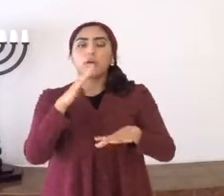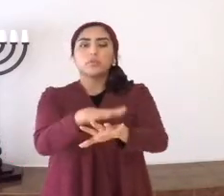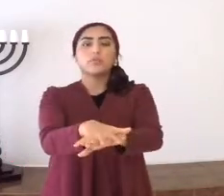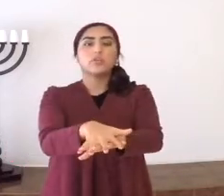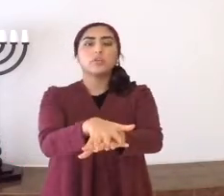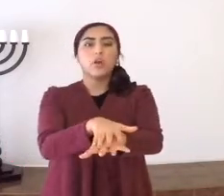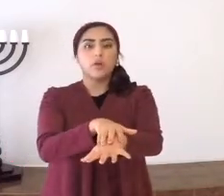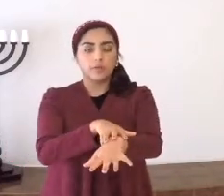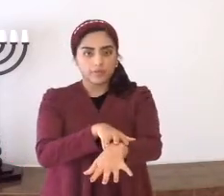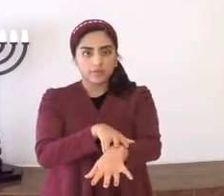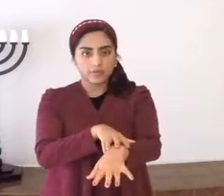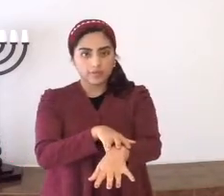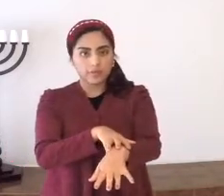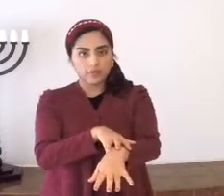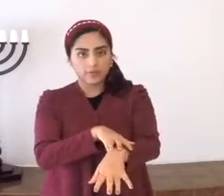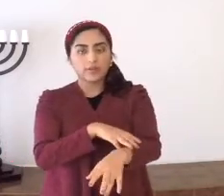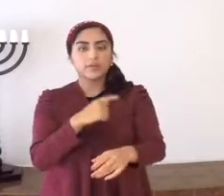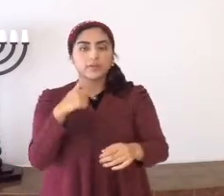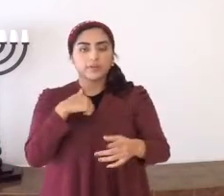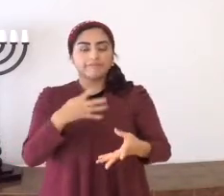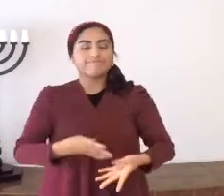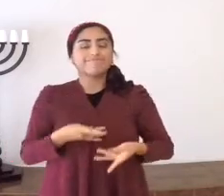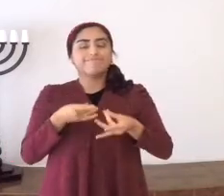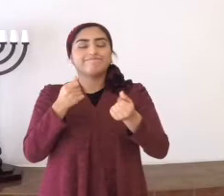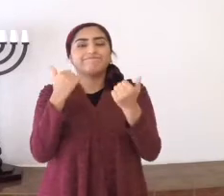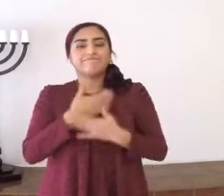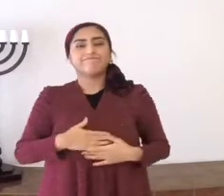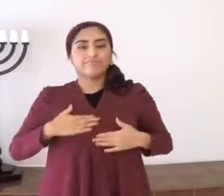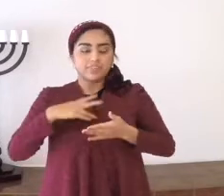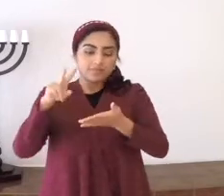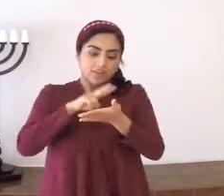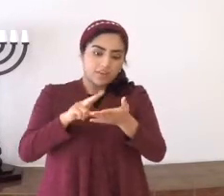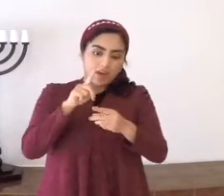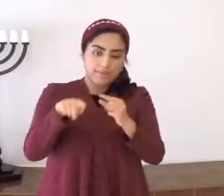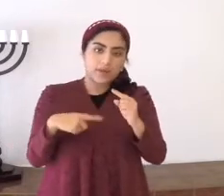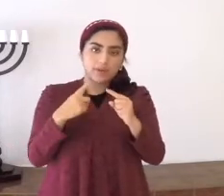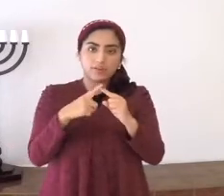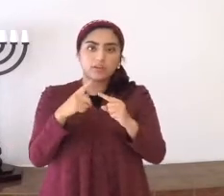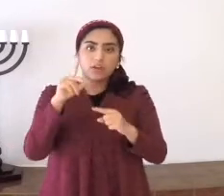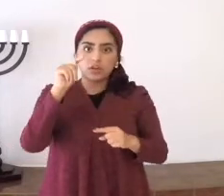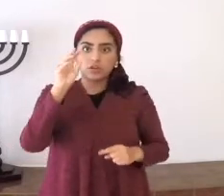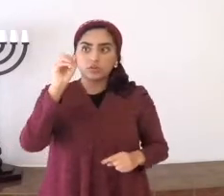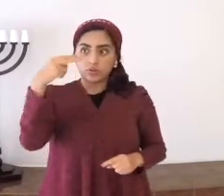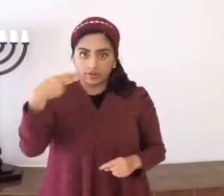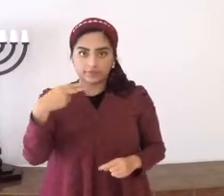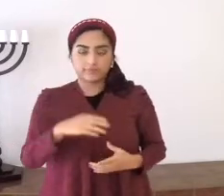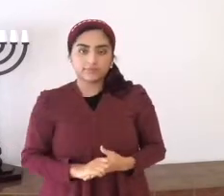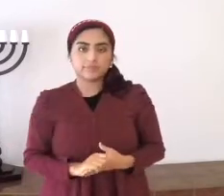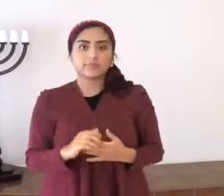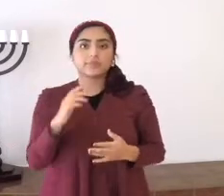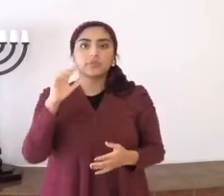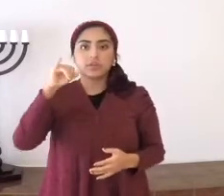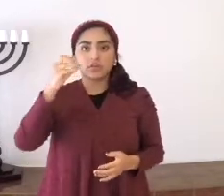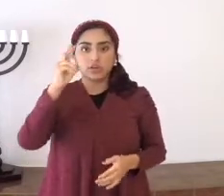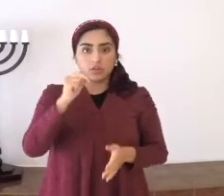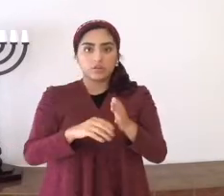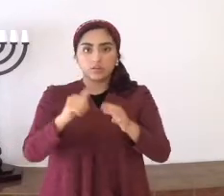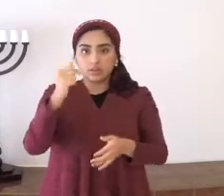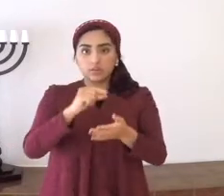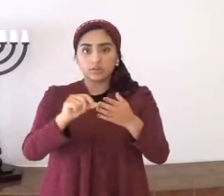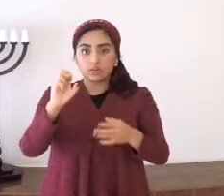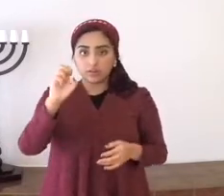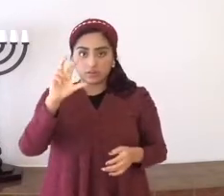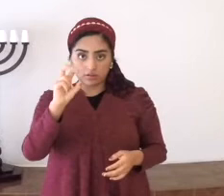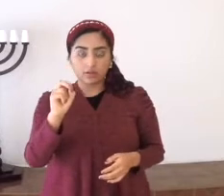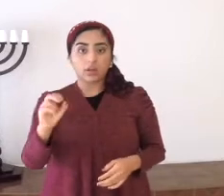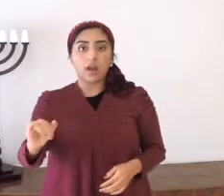ir despacito. Es más, disfrutando leer la Torah, la Tanaj, Bríjadosha. Juan